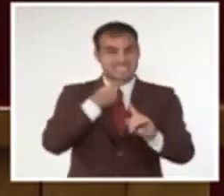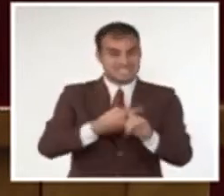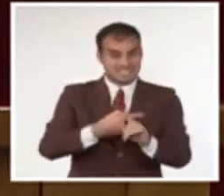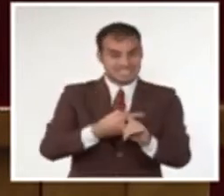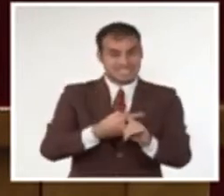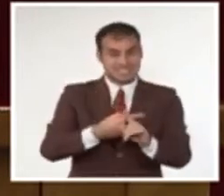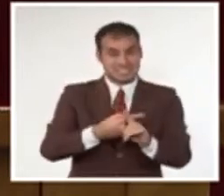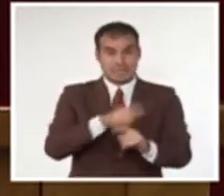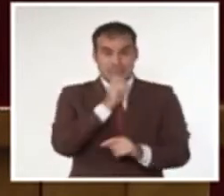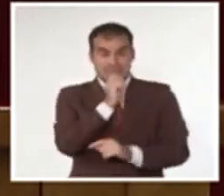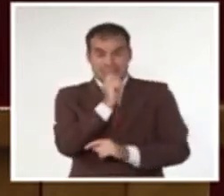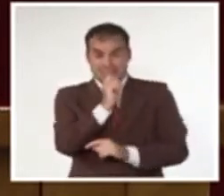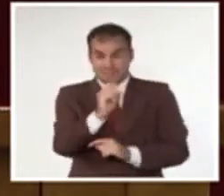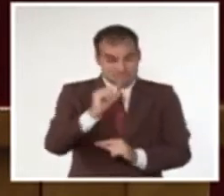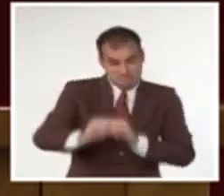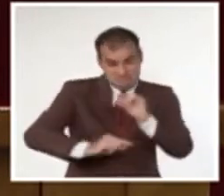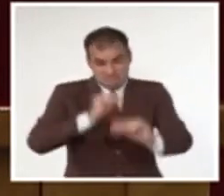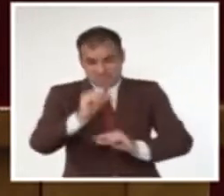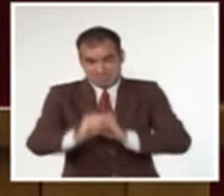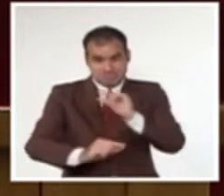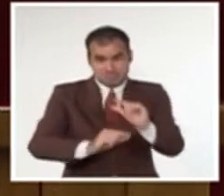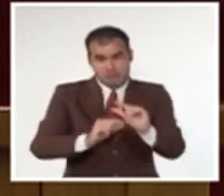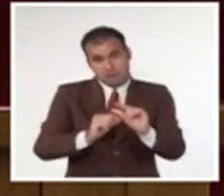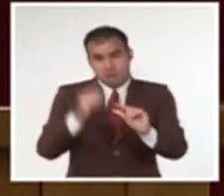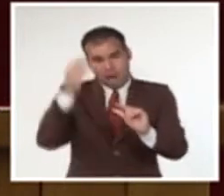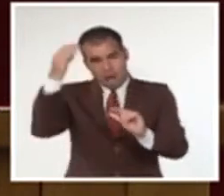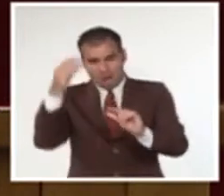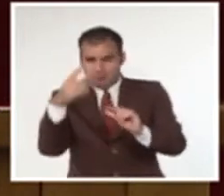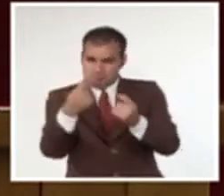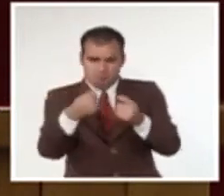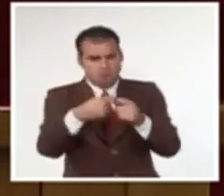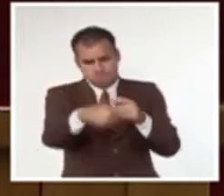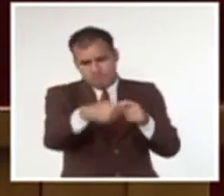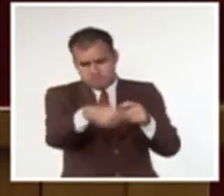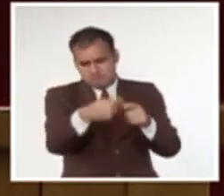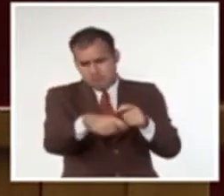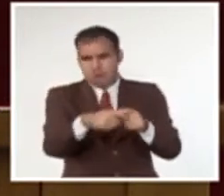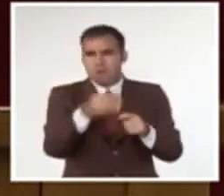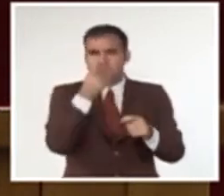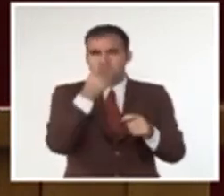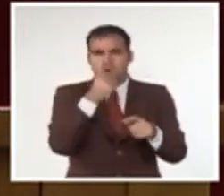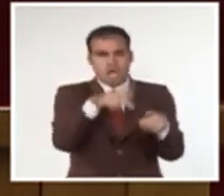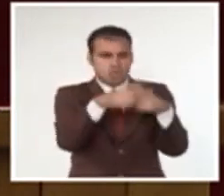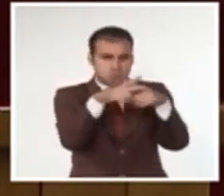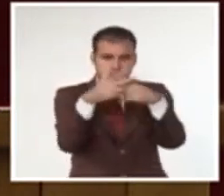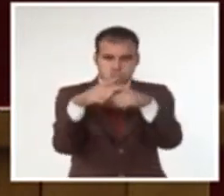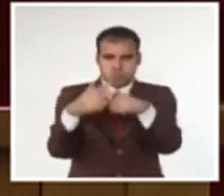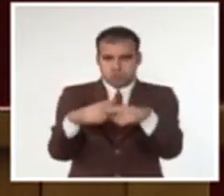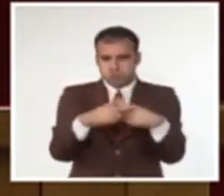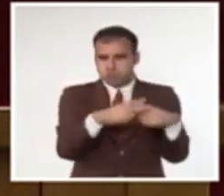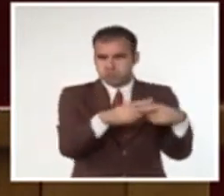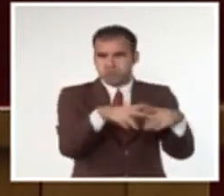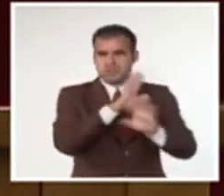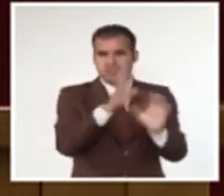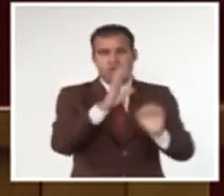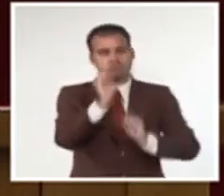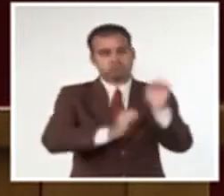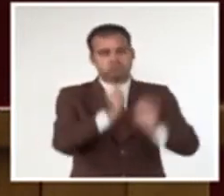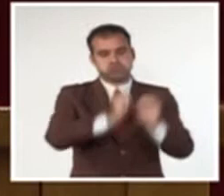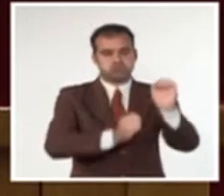difíciles condiciones un nivel de financiamiento para la recuperación paulatina de la disponibilidad de la